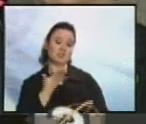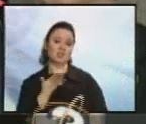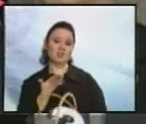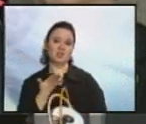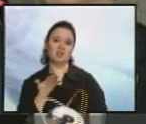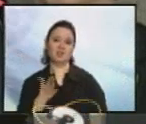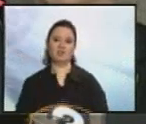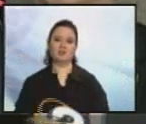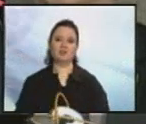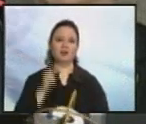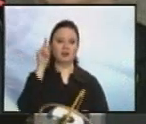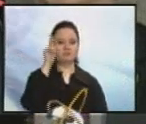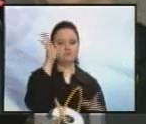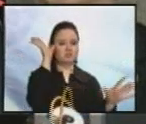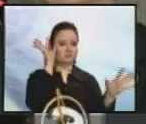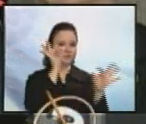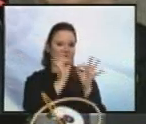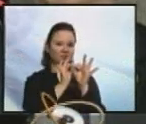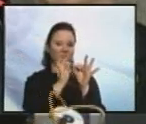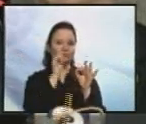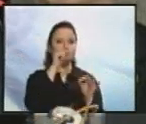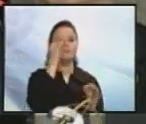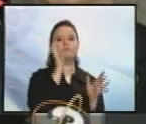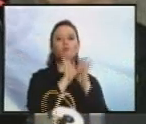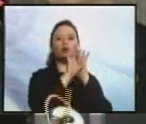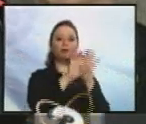concreto, por ejemplo, un pan,